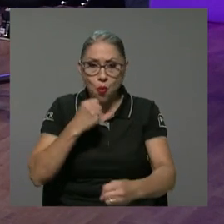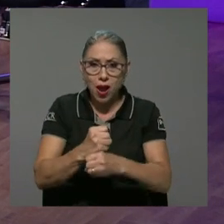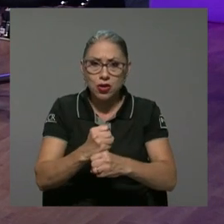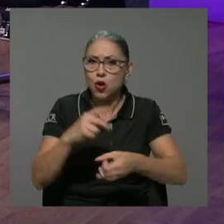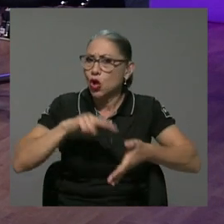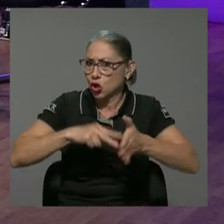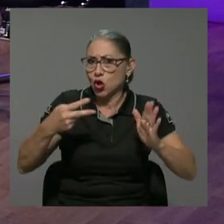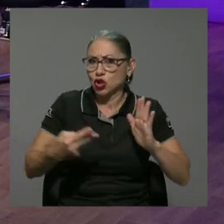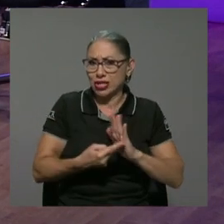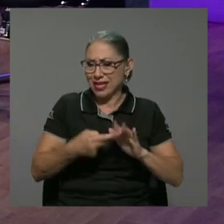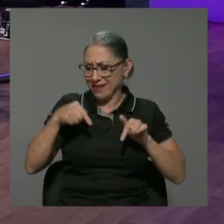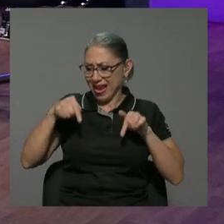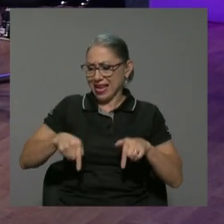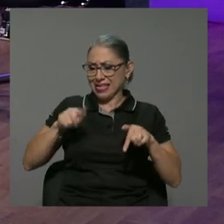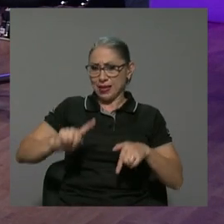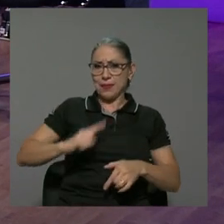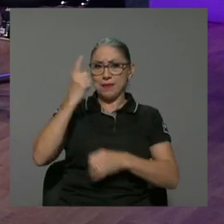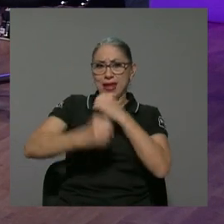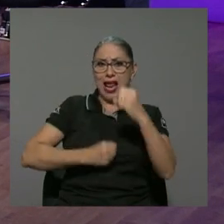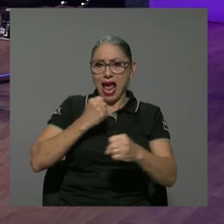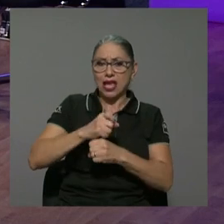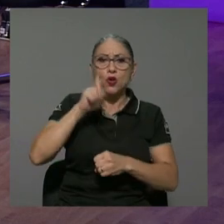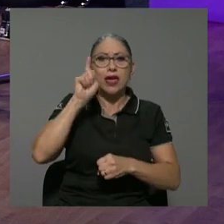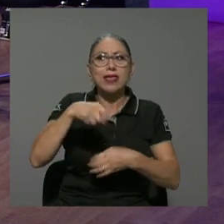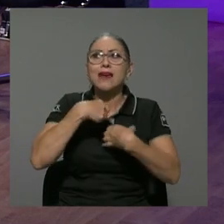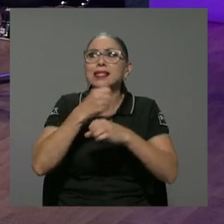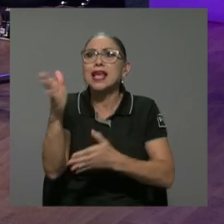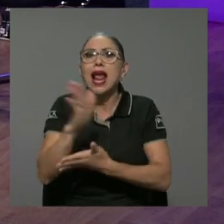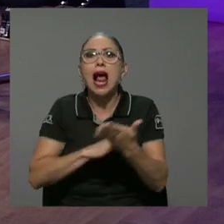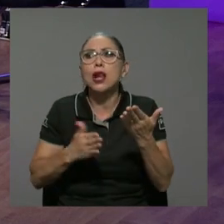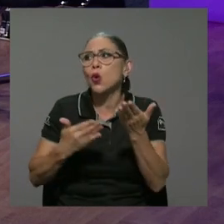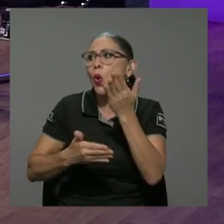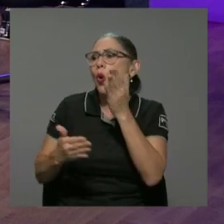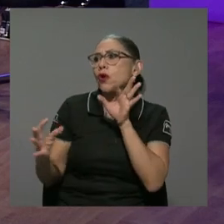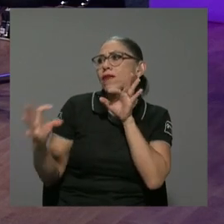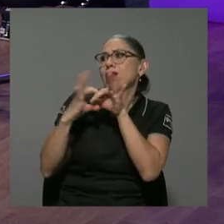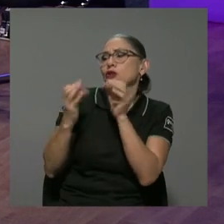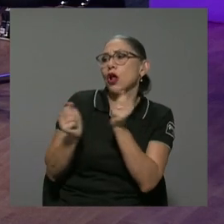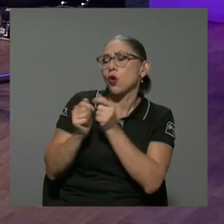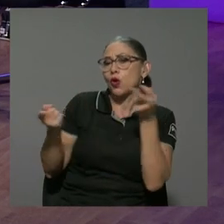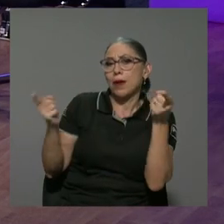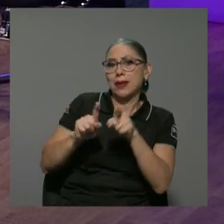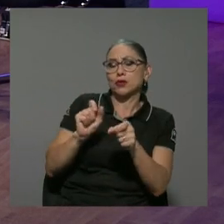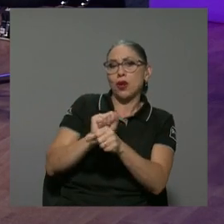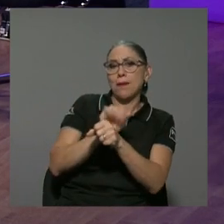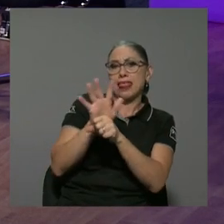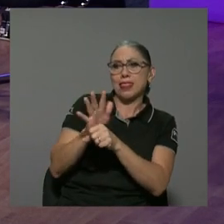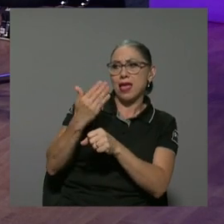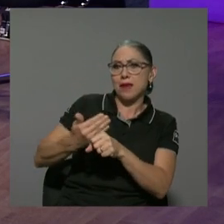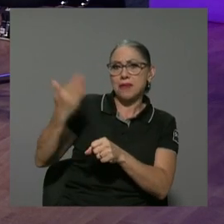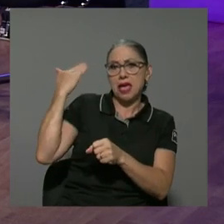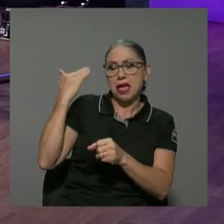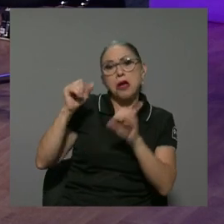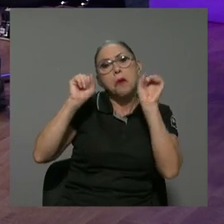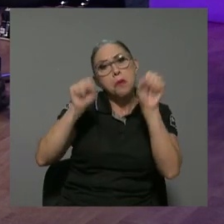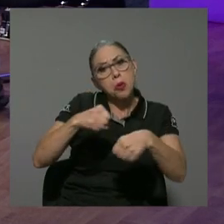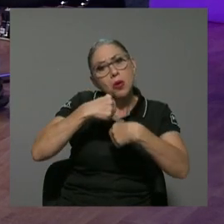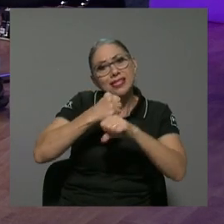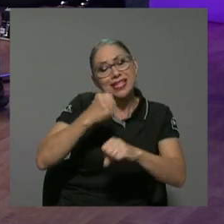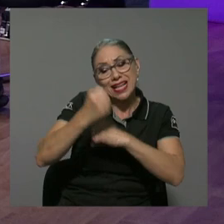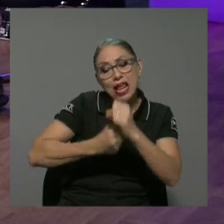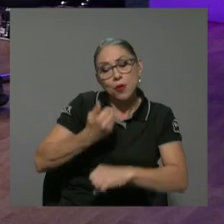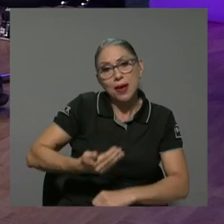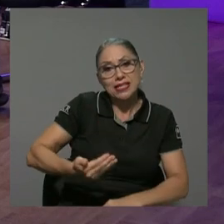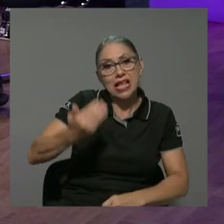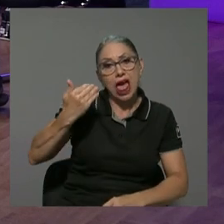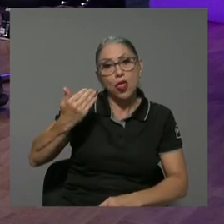el primer año en el cual había que hacer algo con lo de la pandemia. Pudo haber sido el año pasado, pudo haber sido el año antepasado, pudo